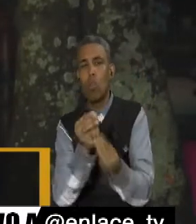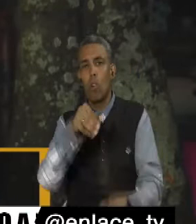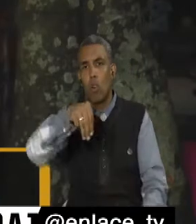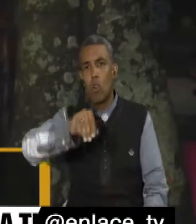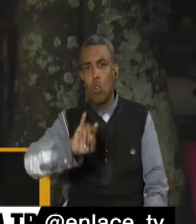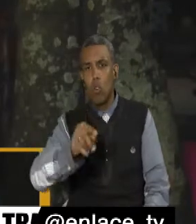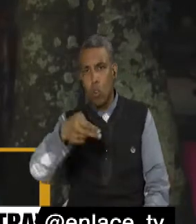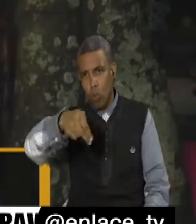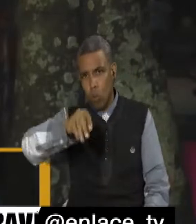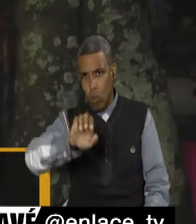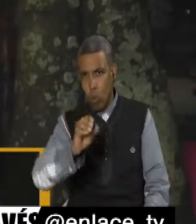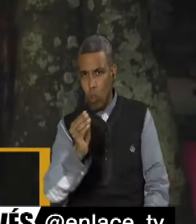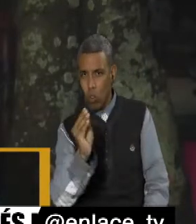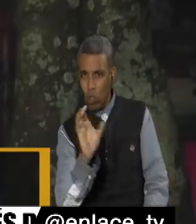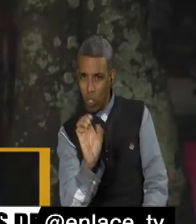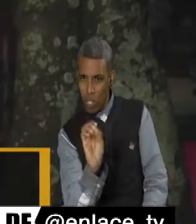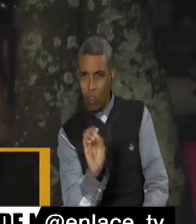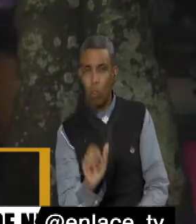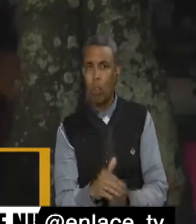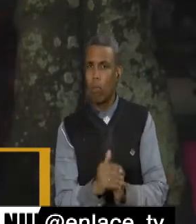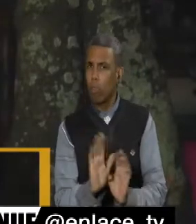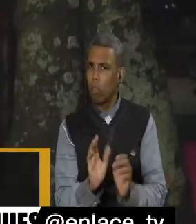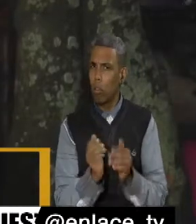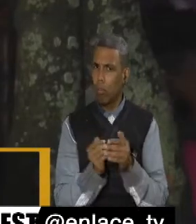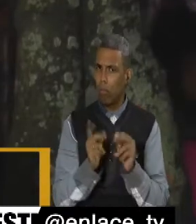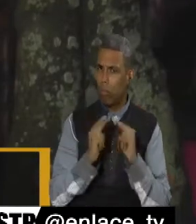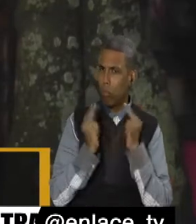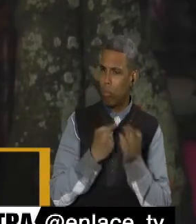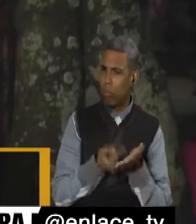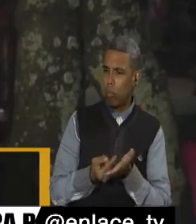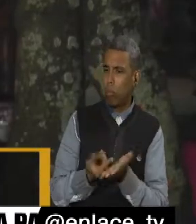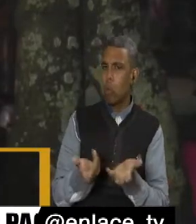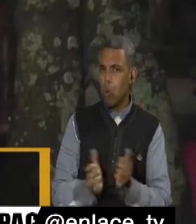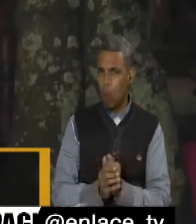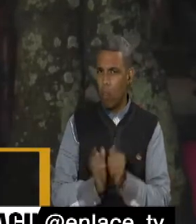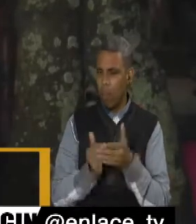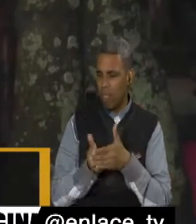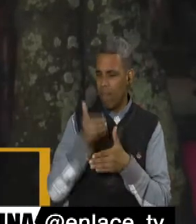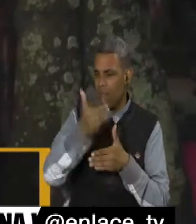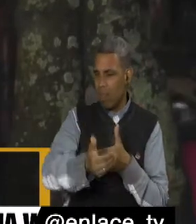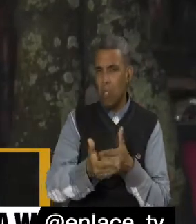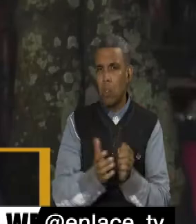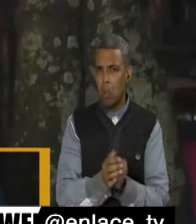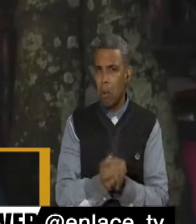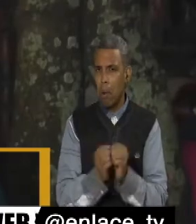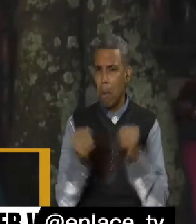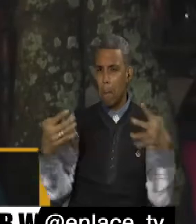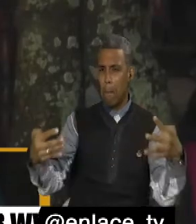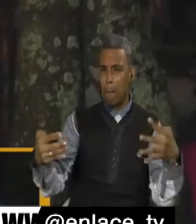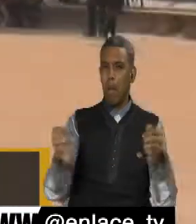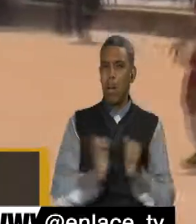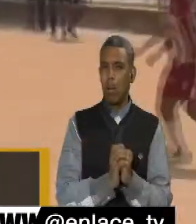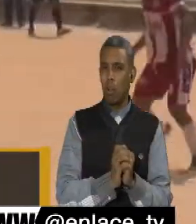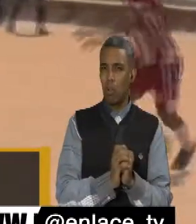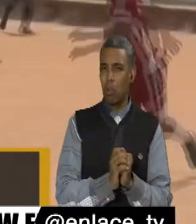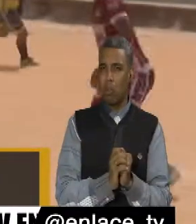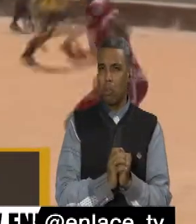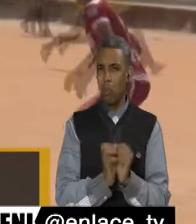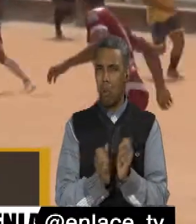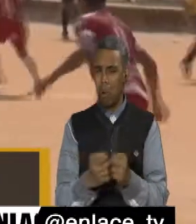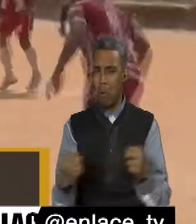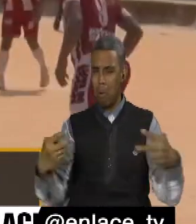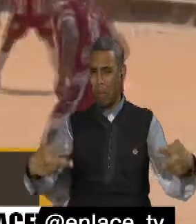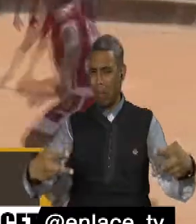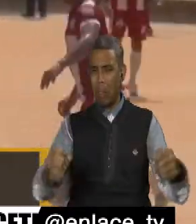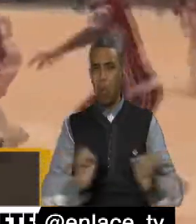el calendario del torneo, si se va a jugar a dos cuadrangulares finales, donde clasifican los dos primeros y los ganadores irían a la